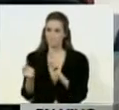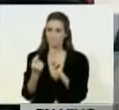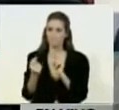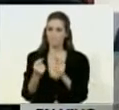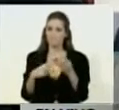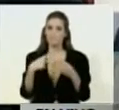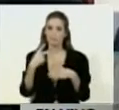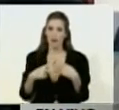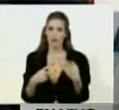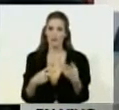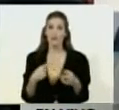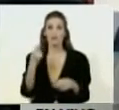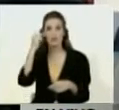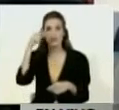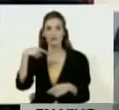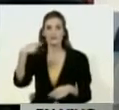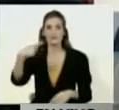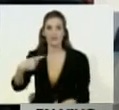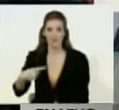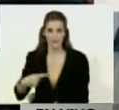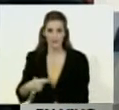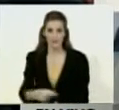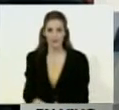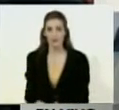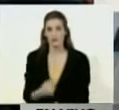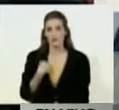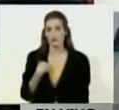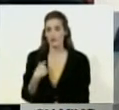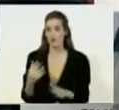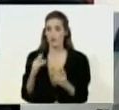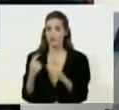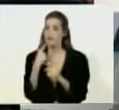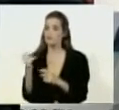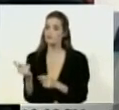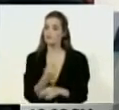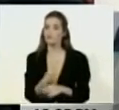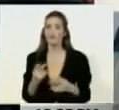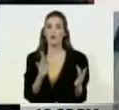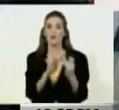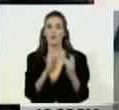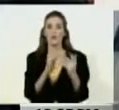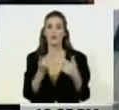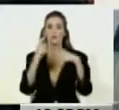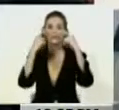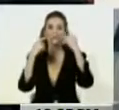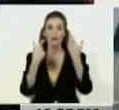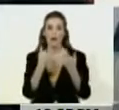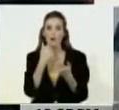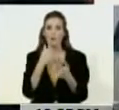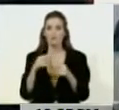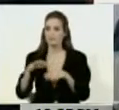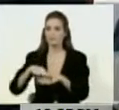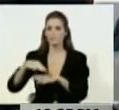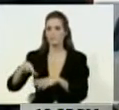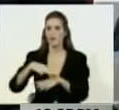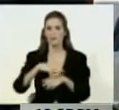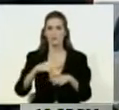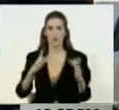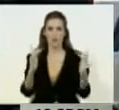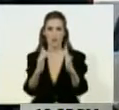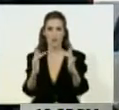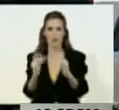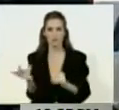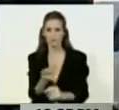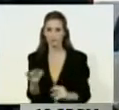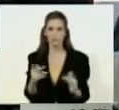plan y al día siguiente yo lo puse en contacto con Hugo. Y ahí los dejé, ese fue el contacto.